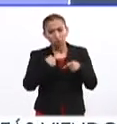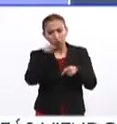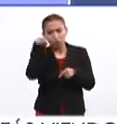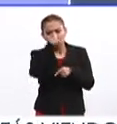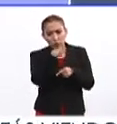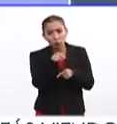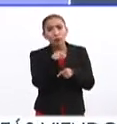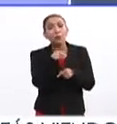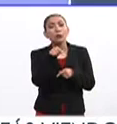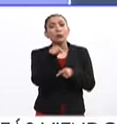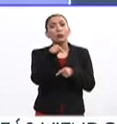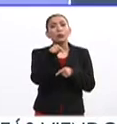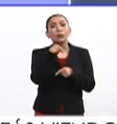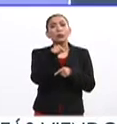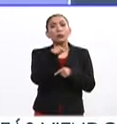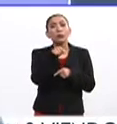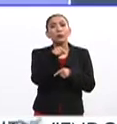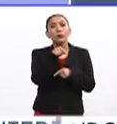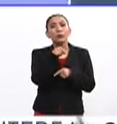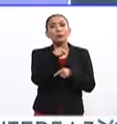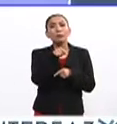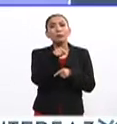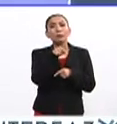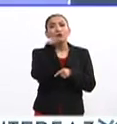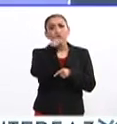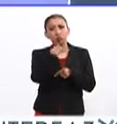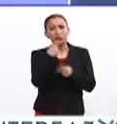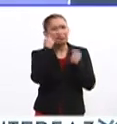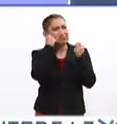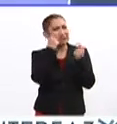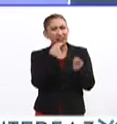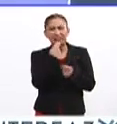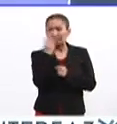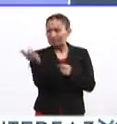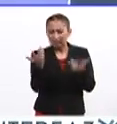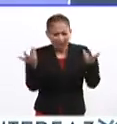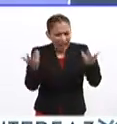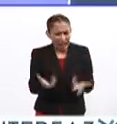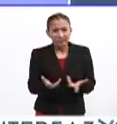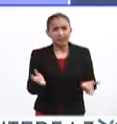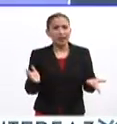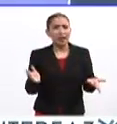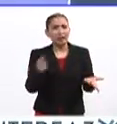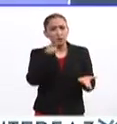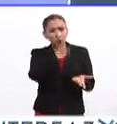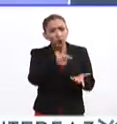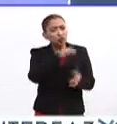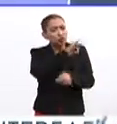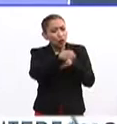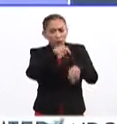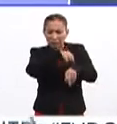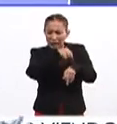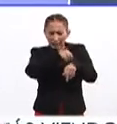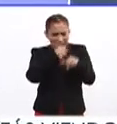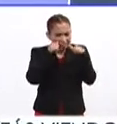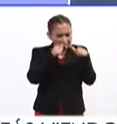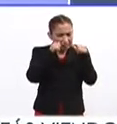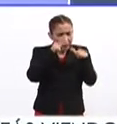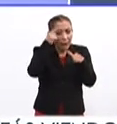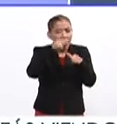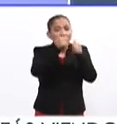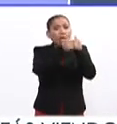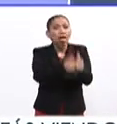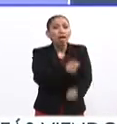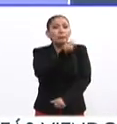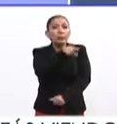personas a que se arriesguen, a que inviertan todo de su tiempo, a que no se